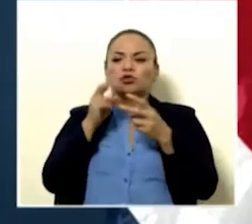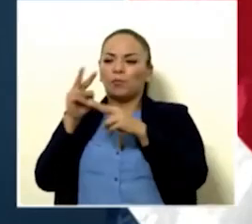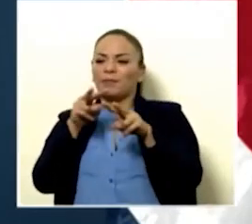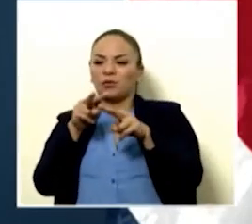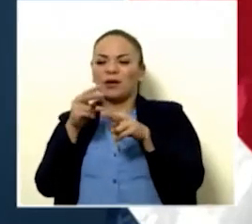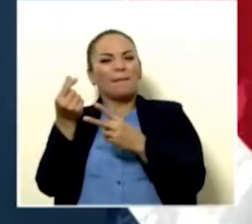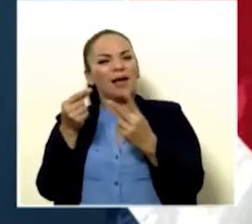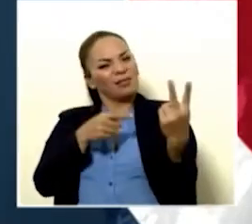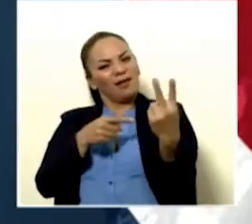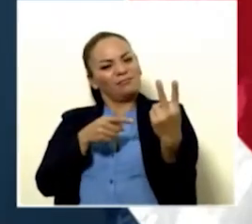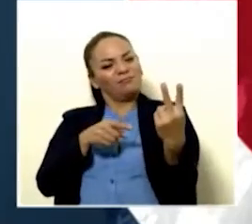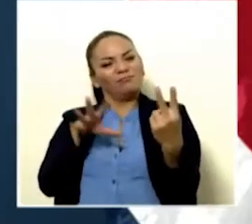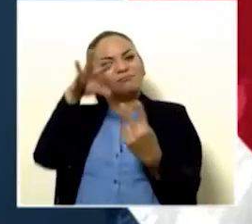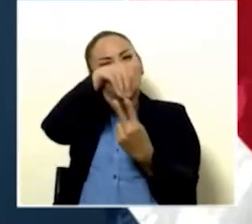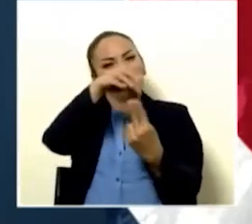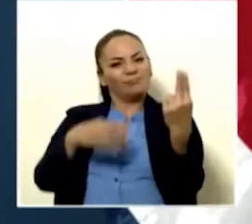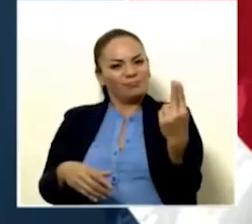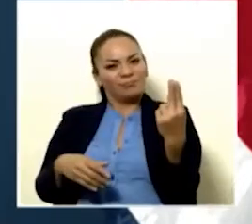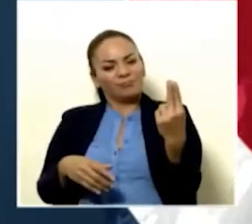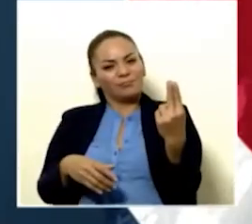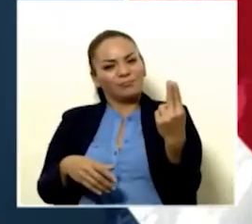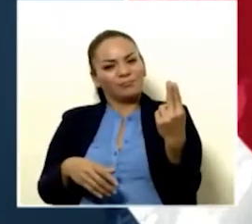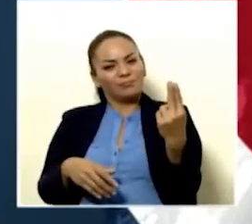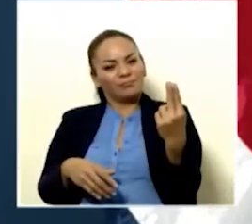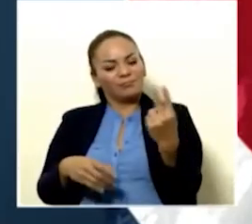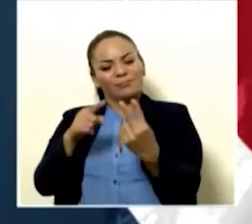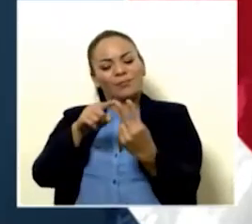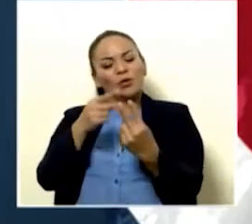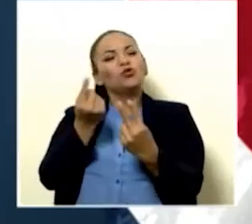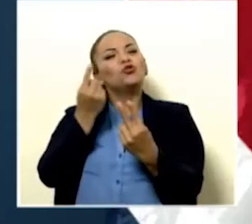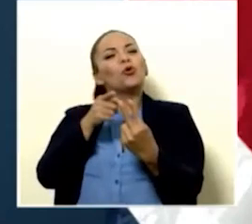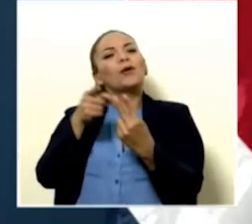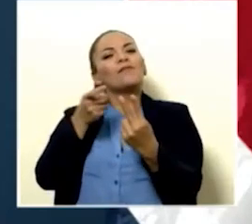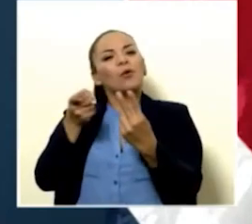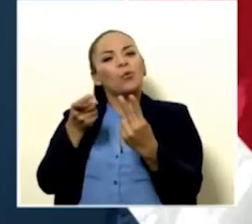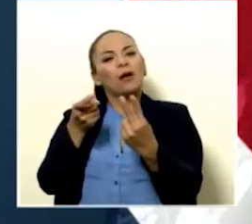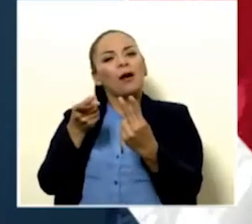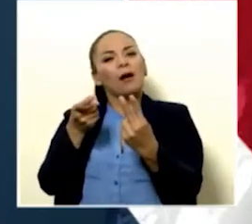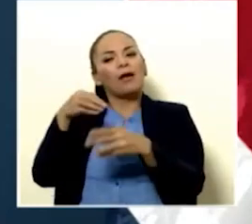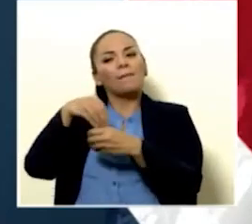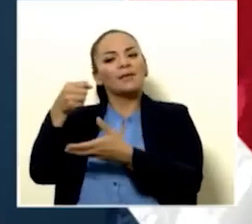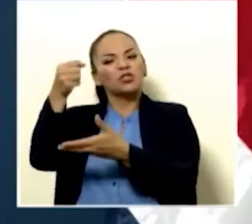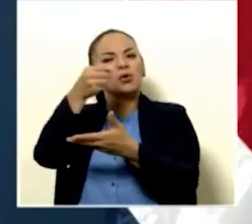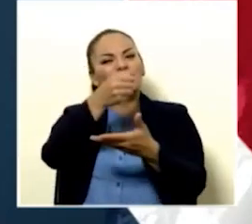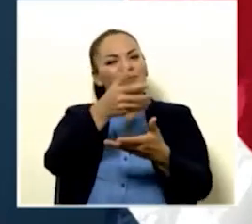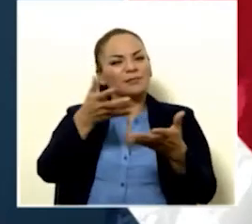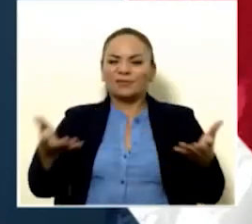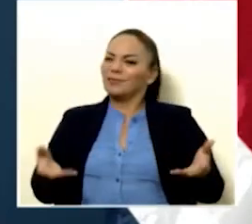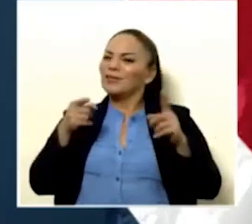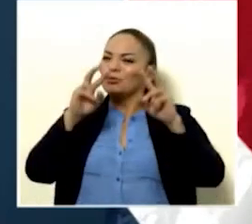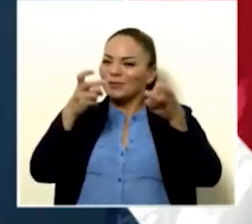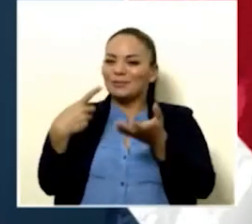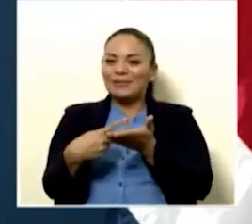plata. Solo en Costa Rica, el que regula hace las inversiones, etcétera, en esto. Esto va a ser un tema